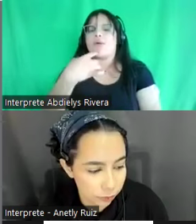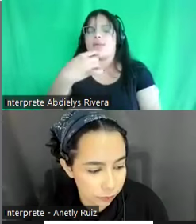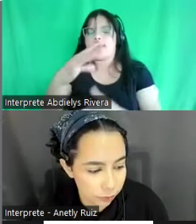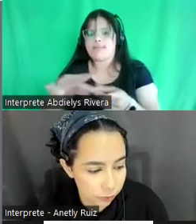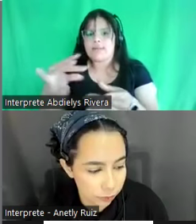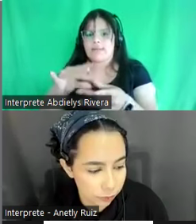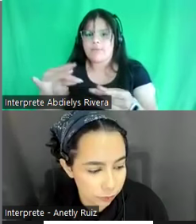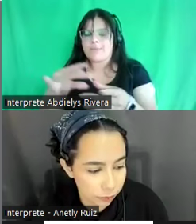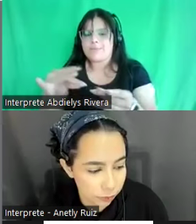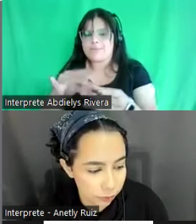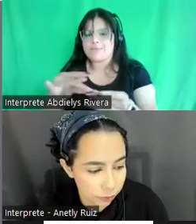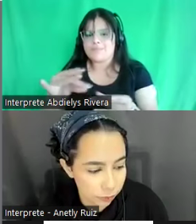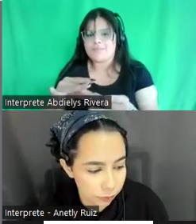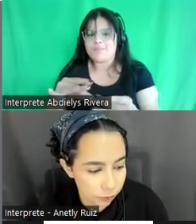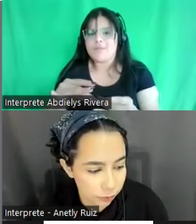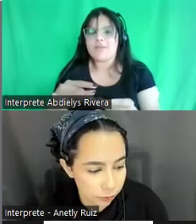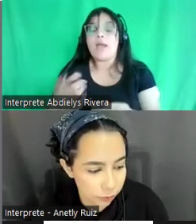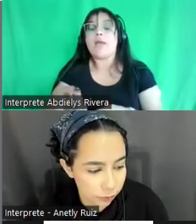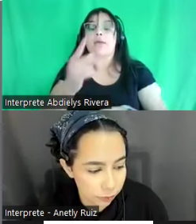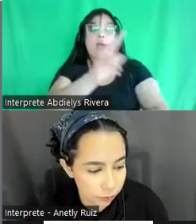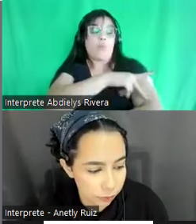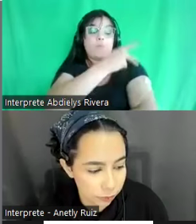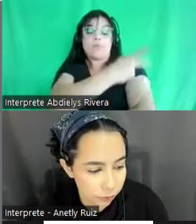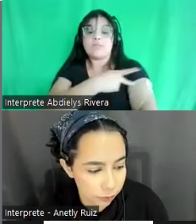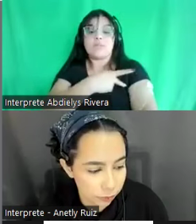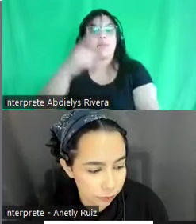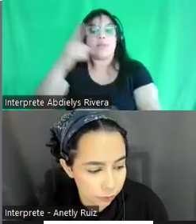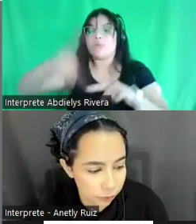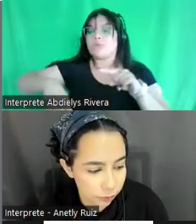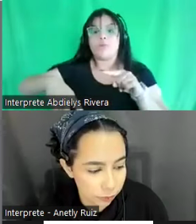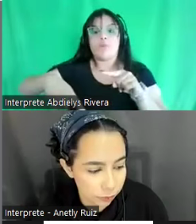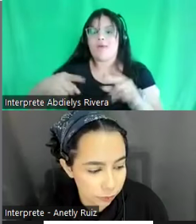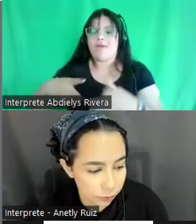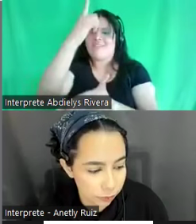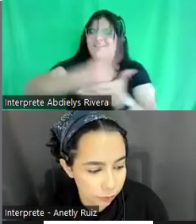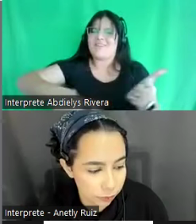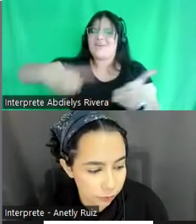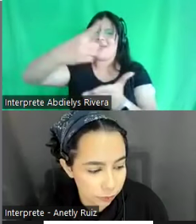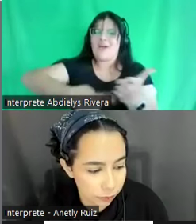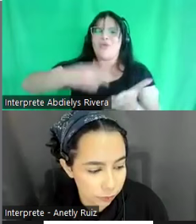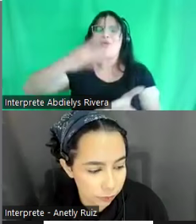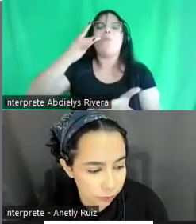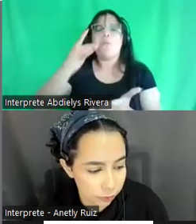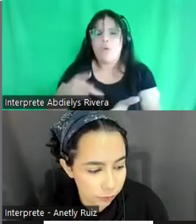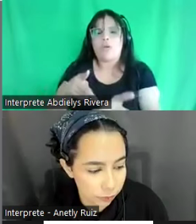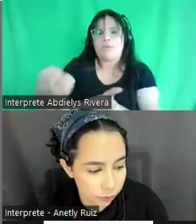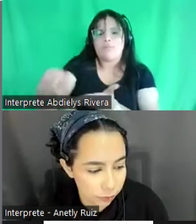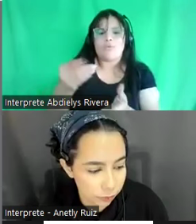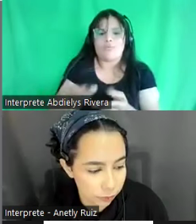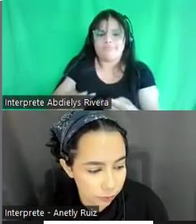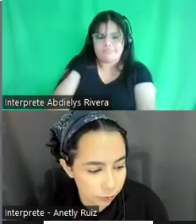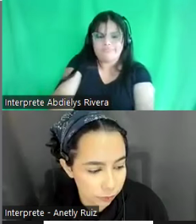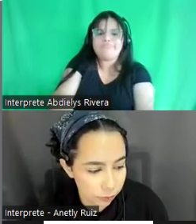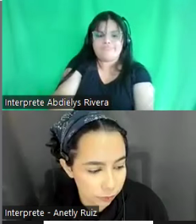un paciente no se puede ver discriminado por capacidad de pago. El paciente, pues, Juan estaba en la sala de emergencia y Juan